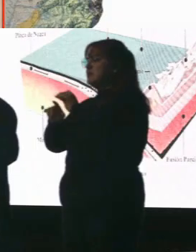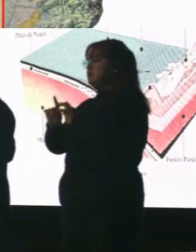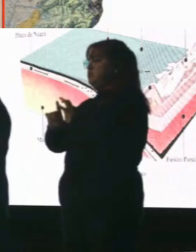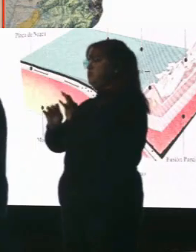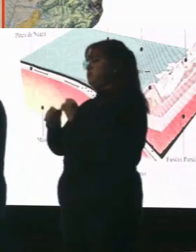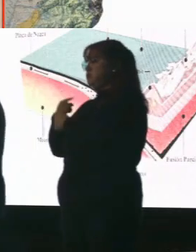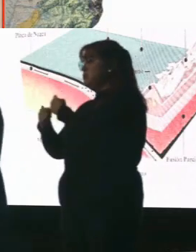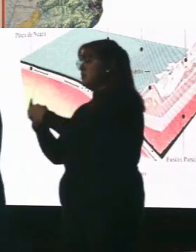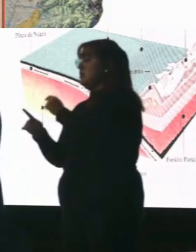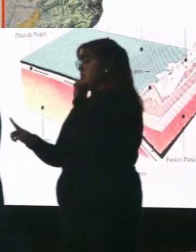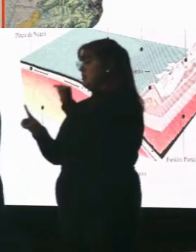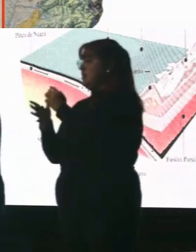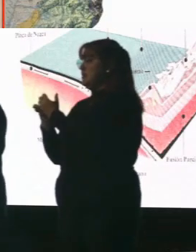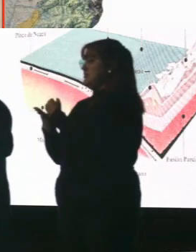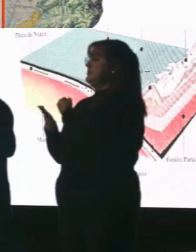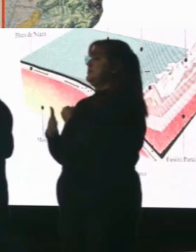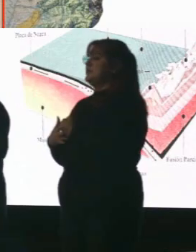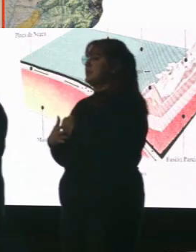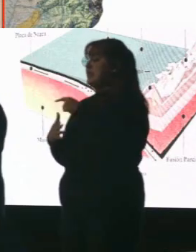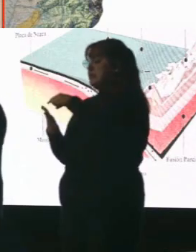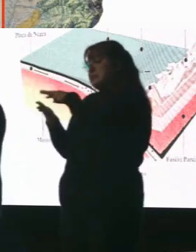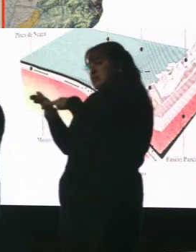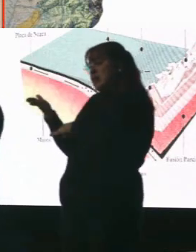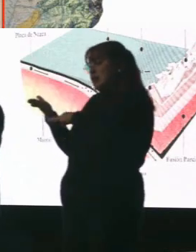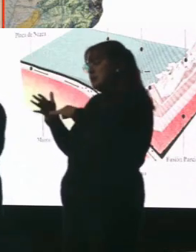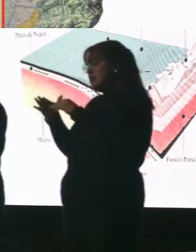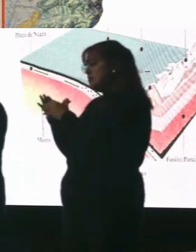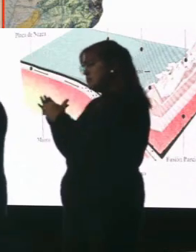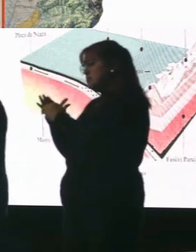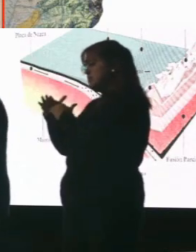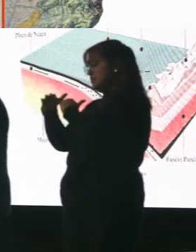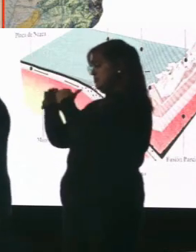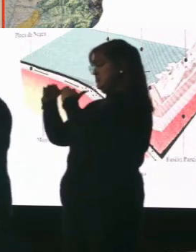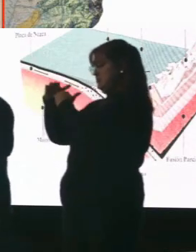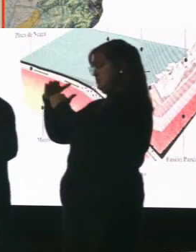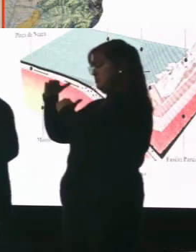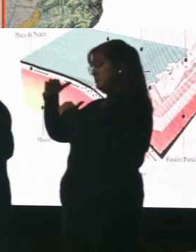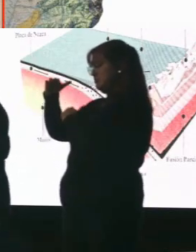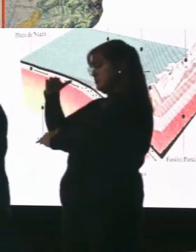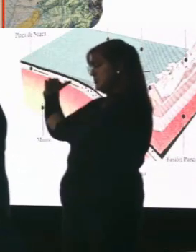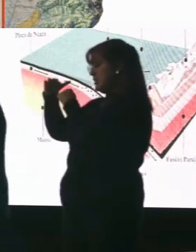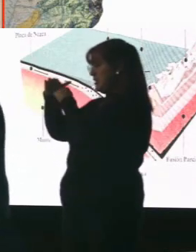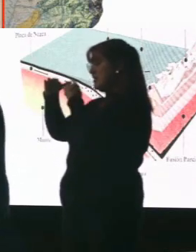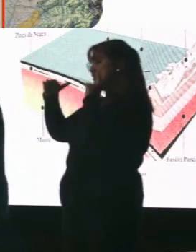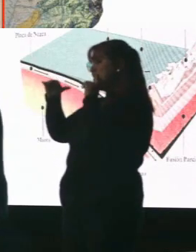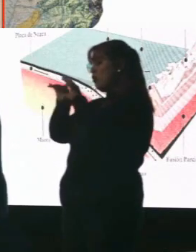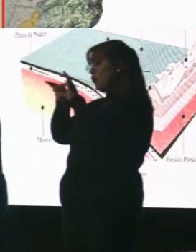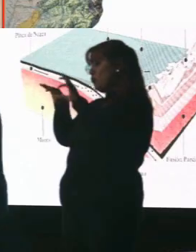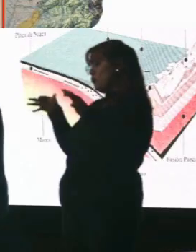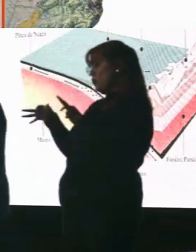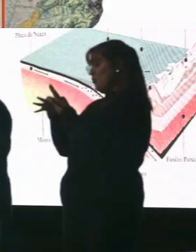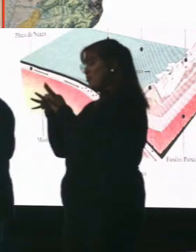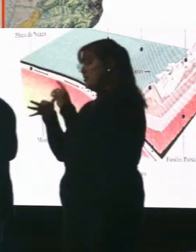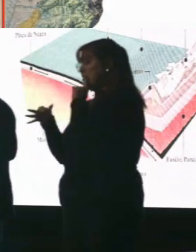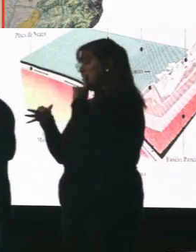parcial y ese material asciende hacia la corteza a través de conductos, ¿ya? O carreteras.